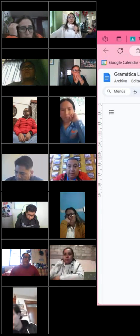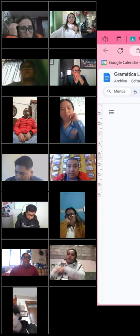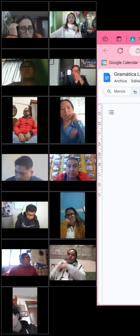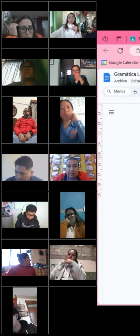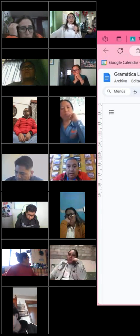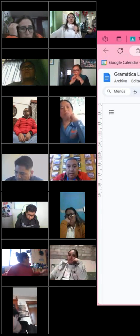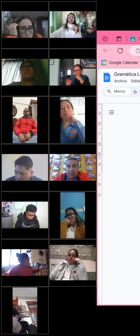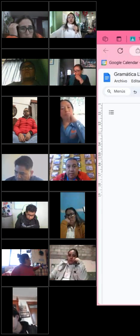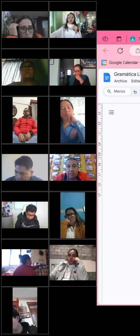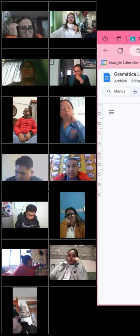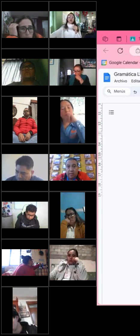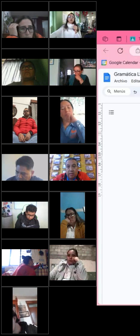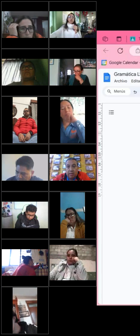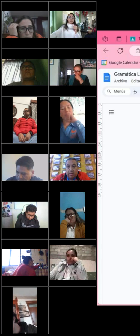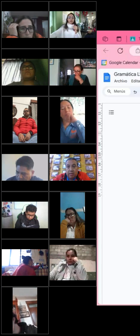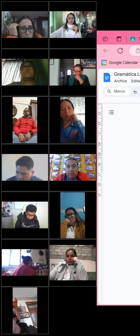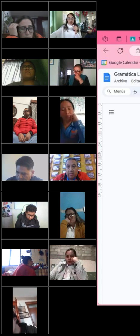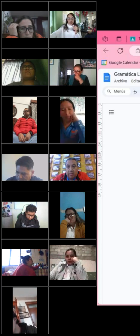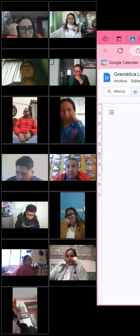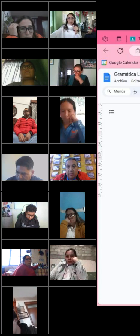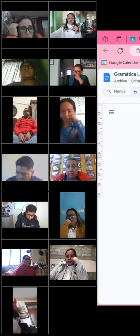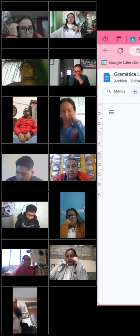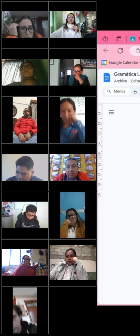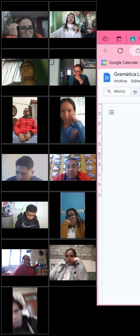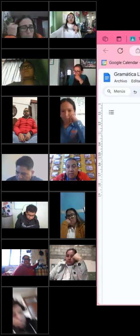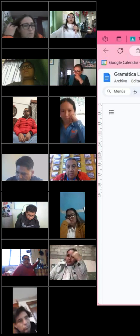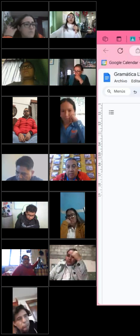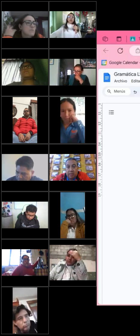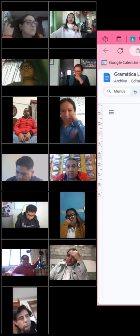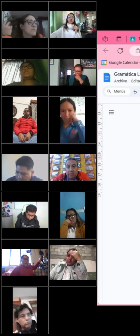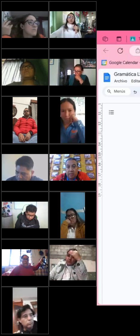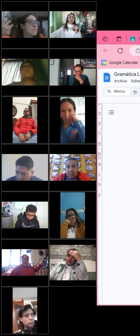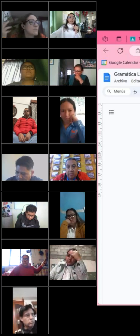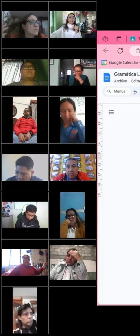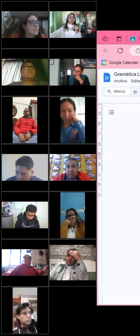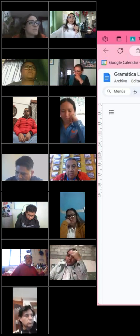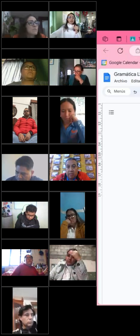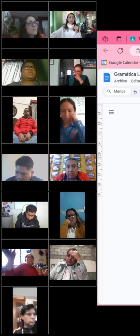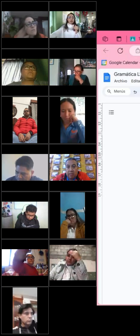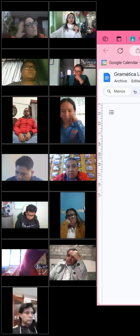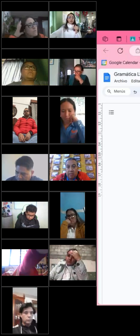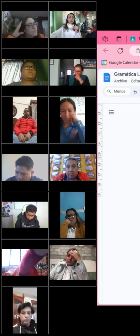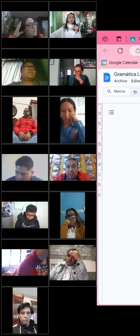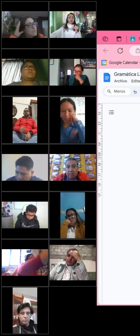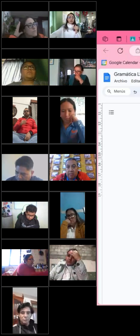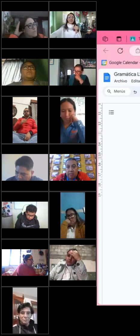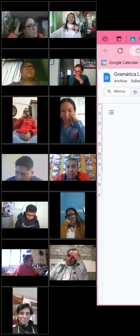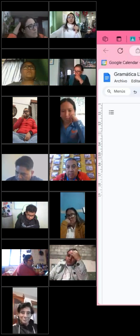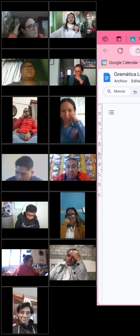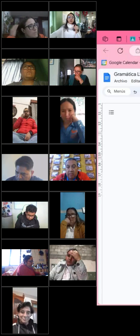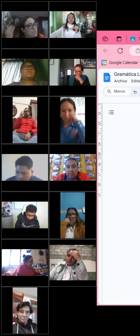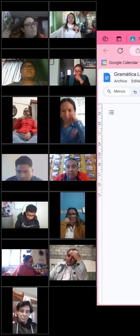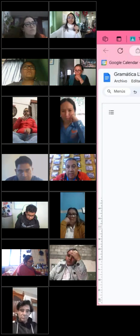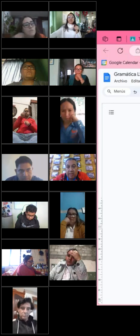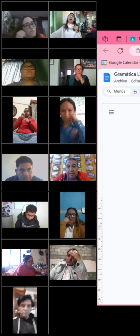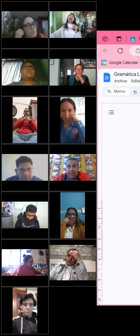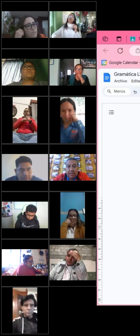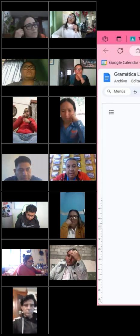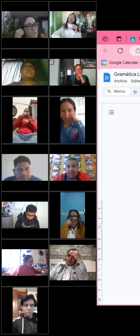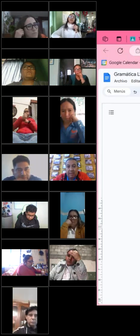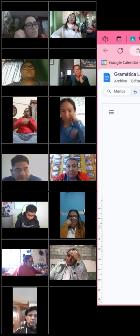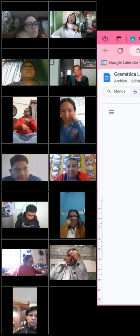estar utilizando como los clasificadores, como los diferentes elementos o los diferentes tipos de